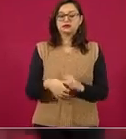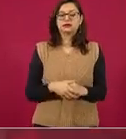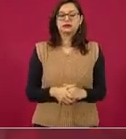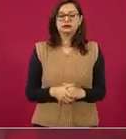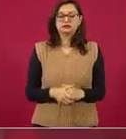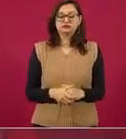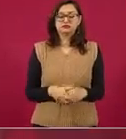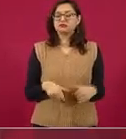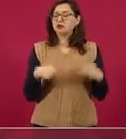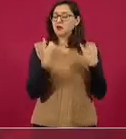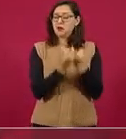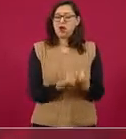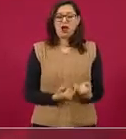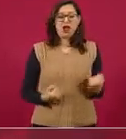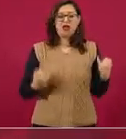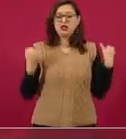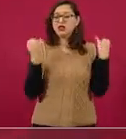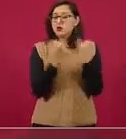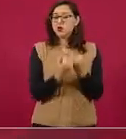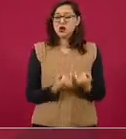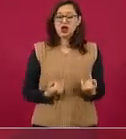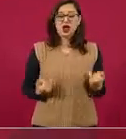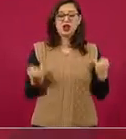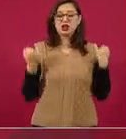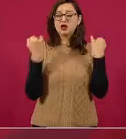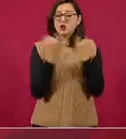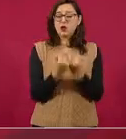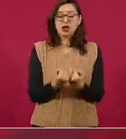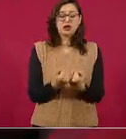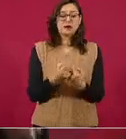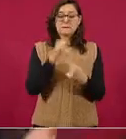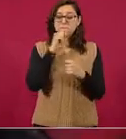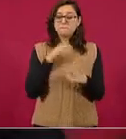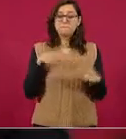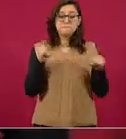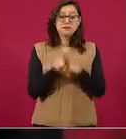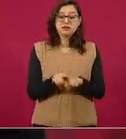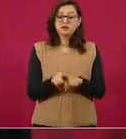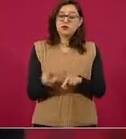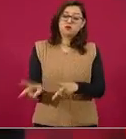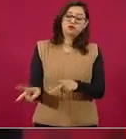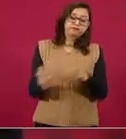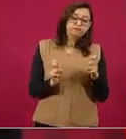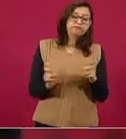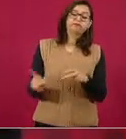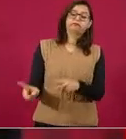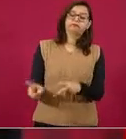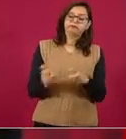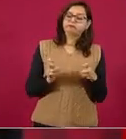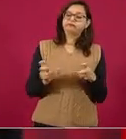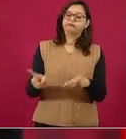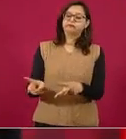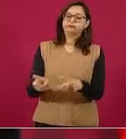y siguieron con la misma política económica, la misma política de saqueo.